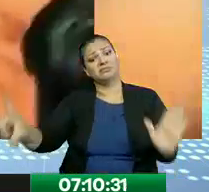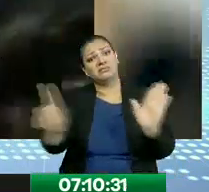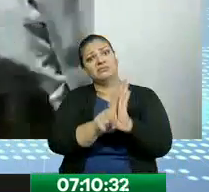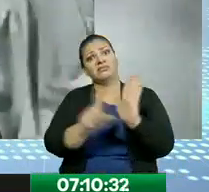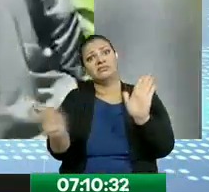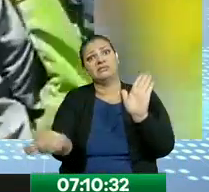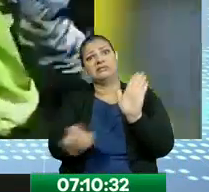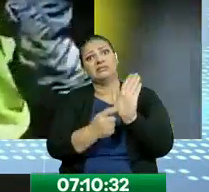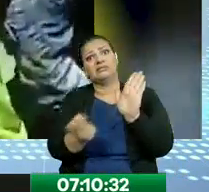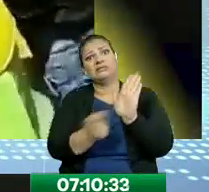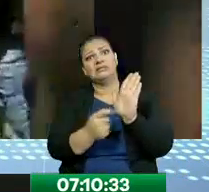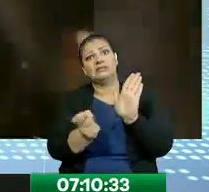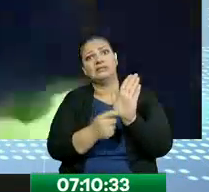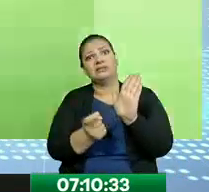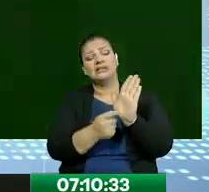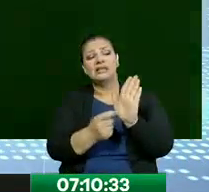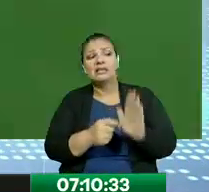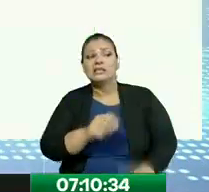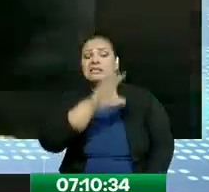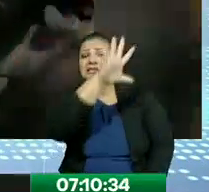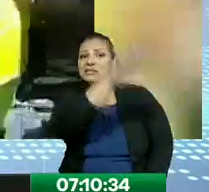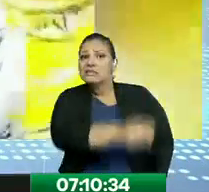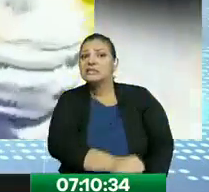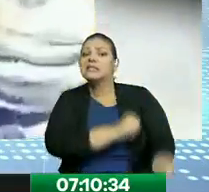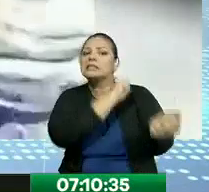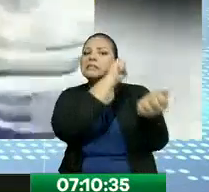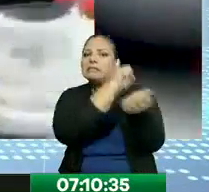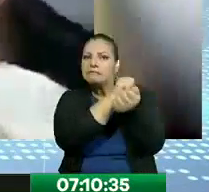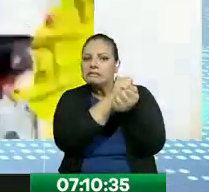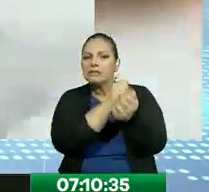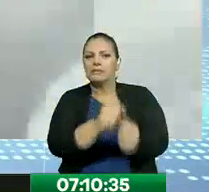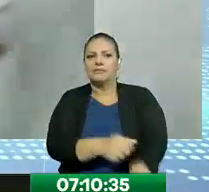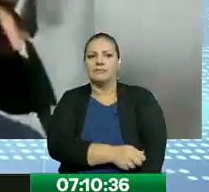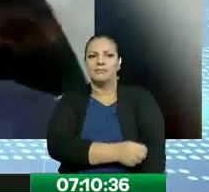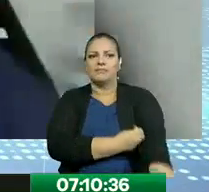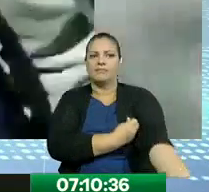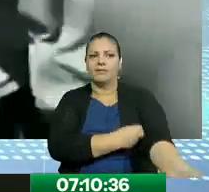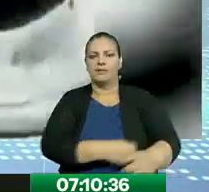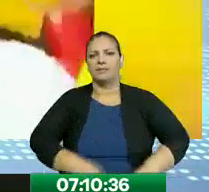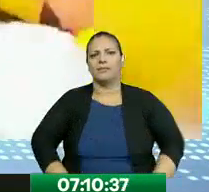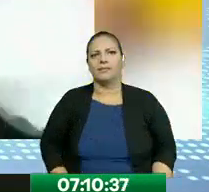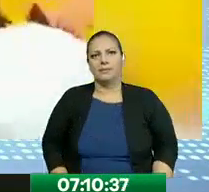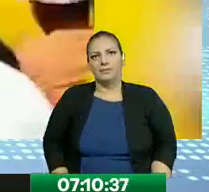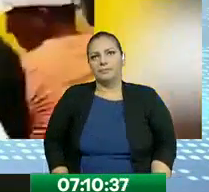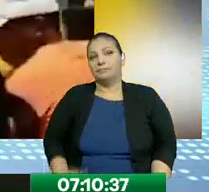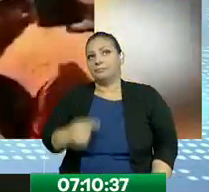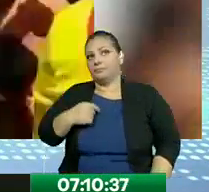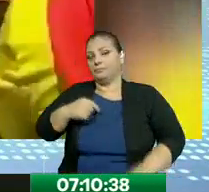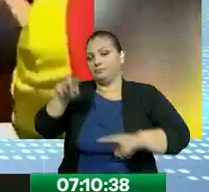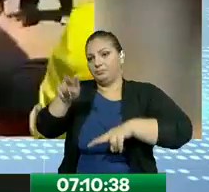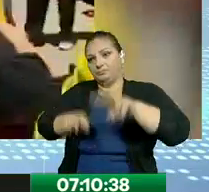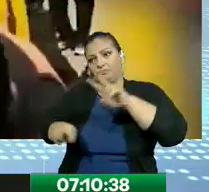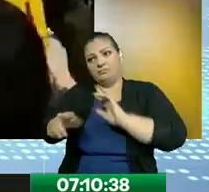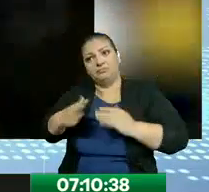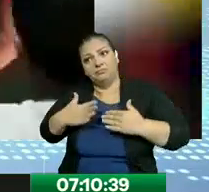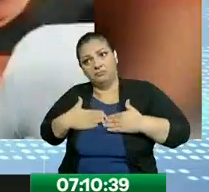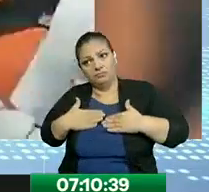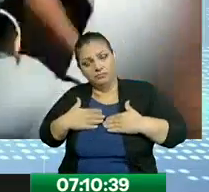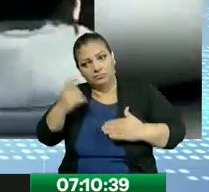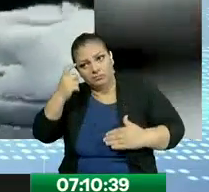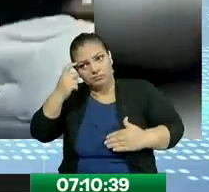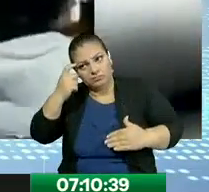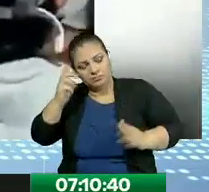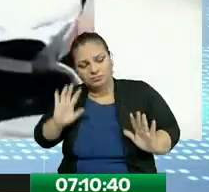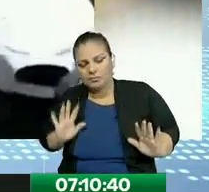debe practicar. Porque yo te voy a decir algo, Luis, amables televidentes. Por ejemplo, yo no estoy de acuerdo con algunas situaciones. Por ejemplo, con el tema de los